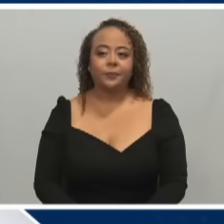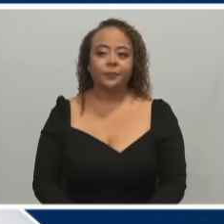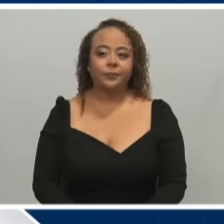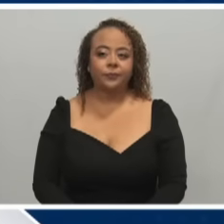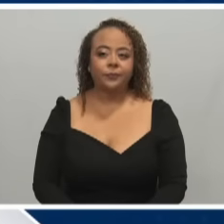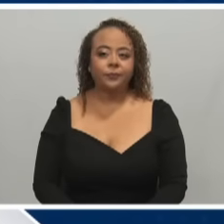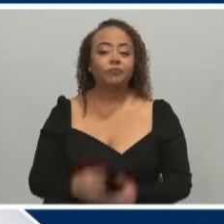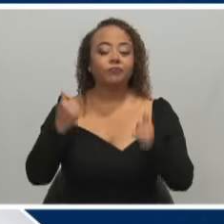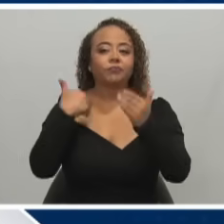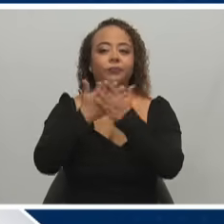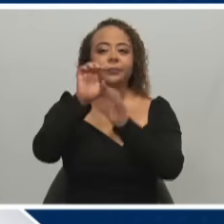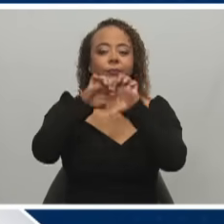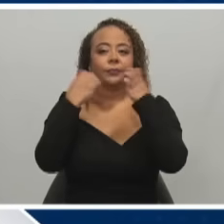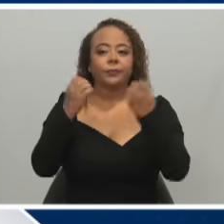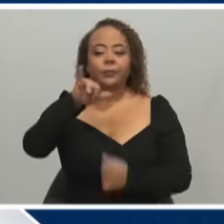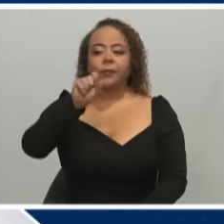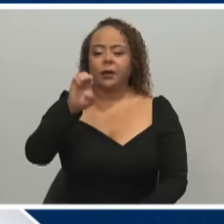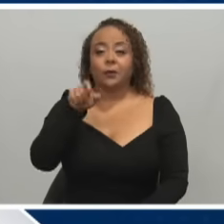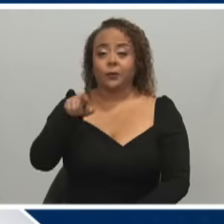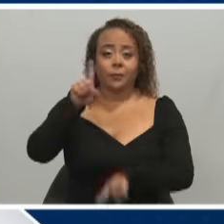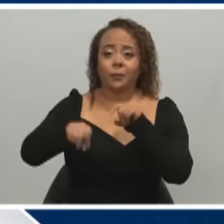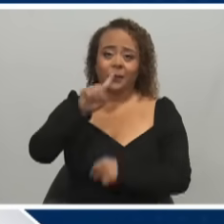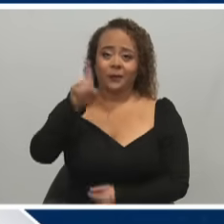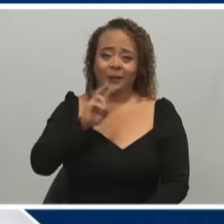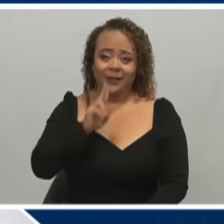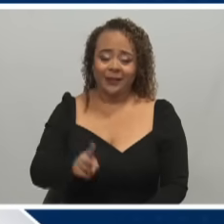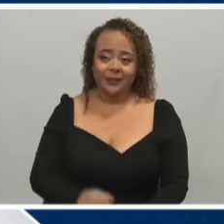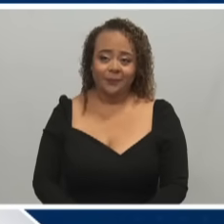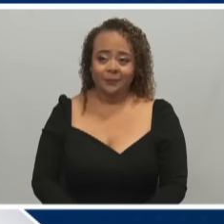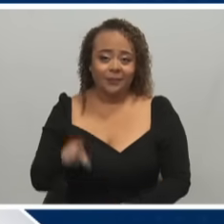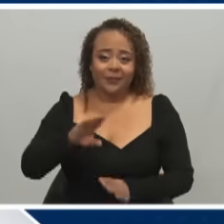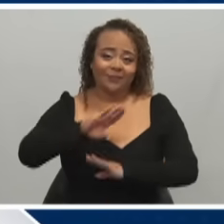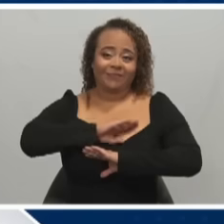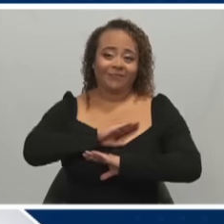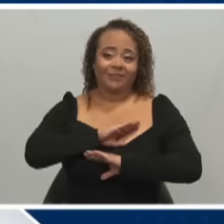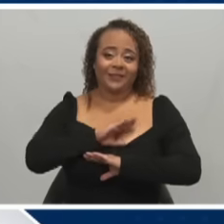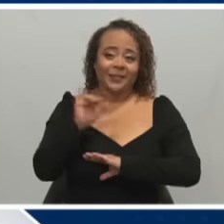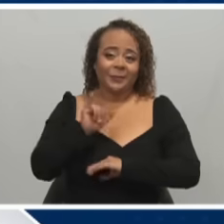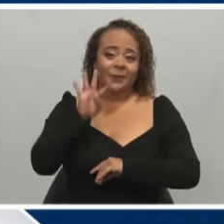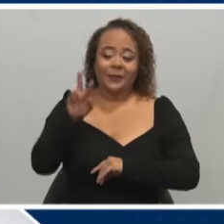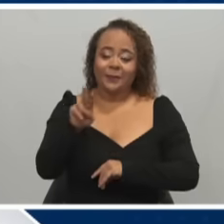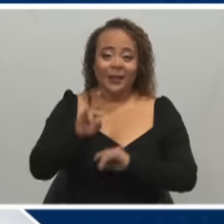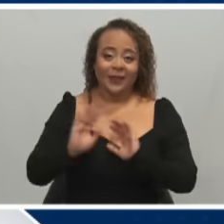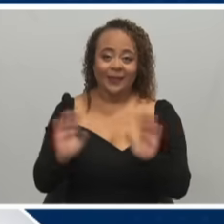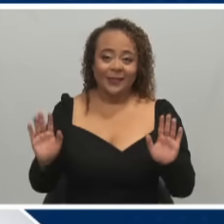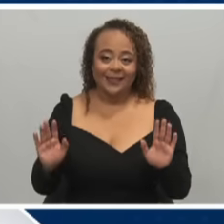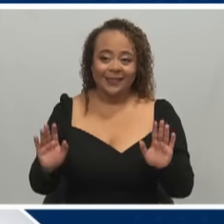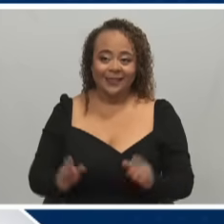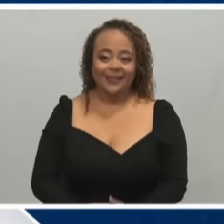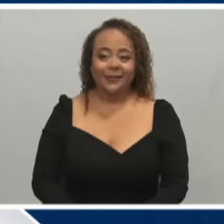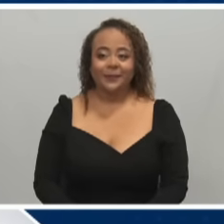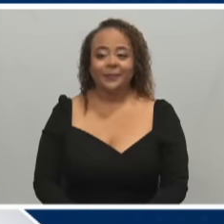el en el sapriza Jose vos no preguntaste verdad no no no te alcanzó le alcanzó como a cuatro colegas nada